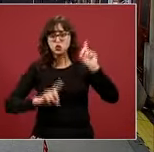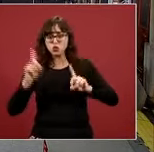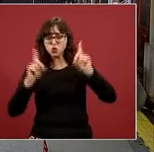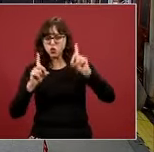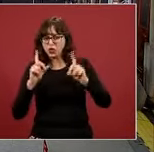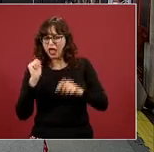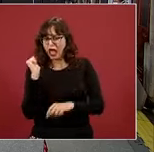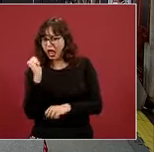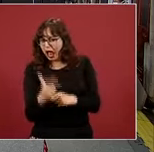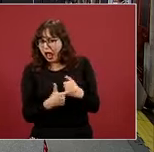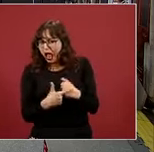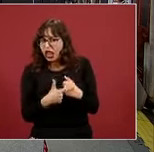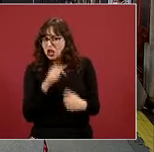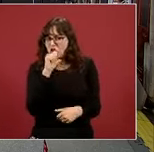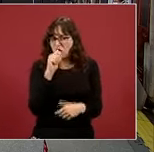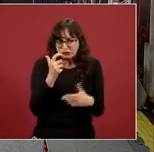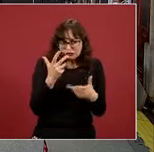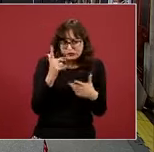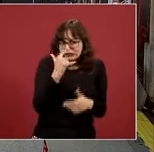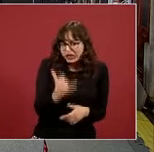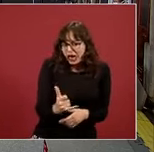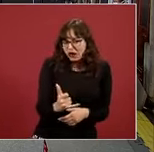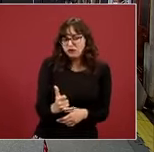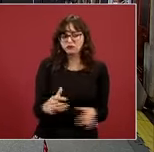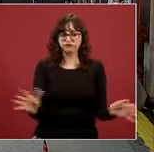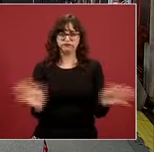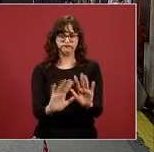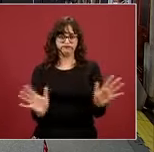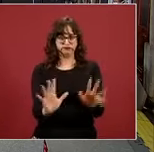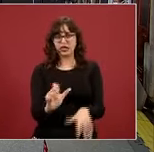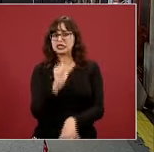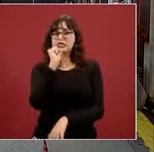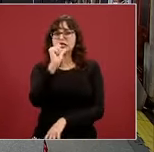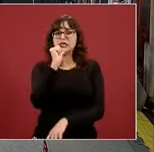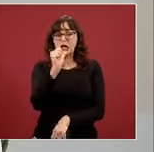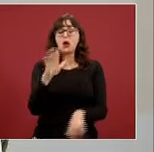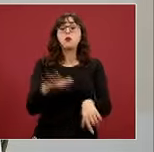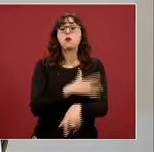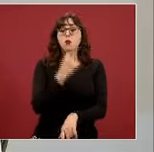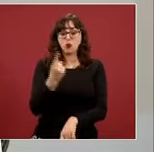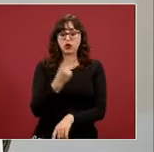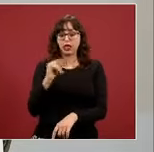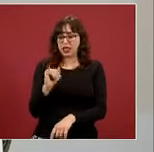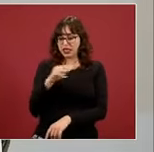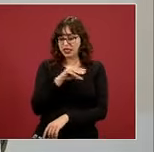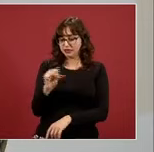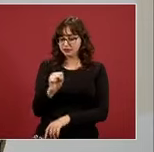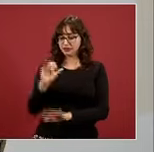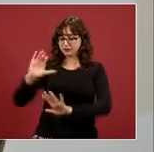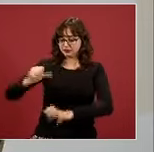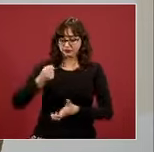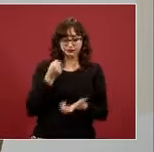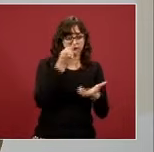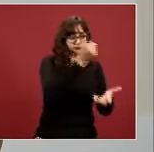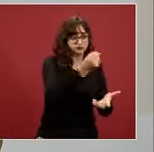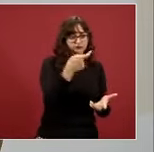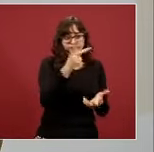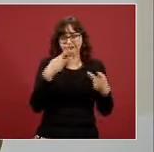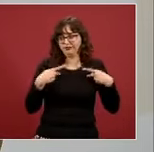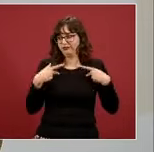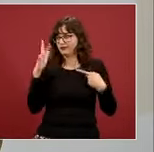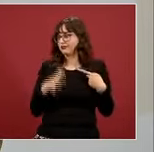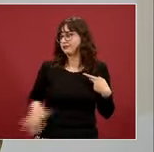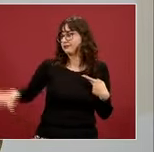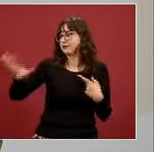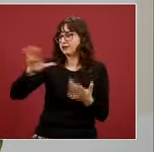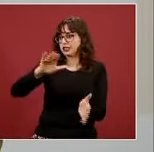sombra de que hubiera alguna irregularidad, toda vez que son recursos, si bien del Seguro Social, pero son recursos públicos